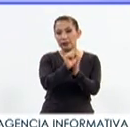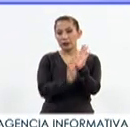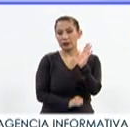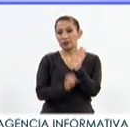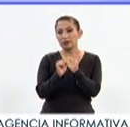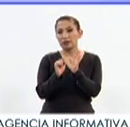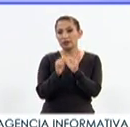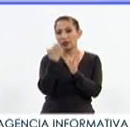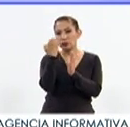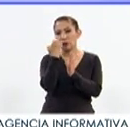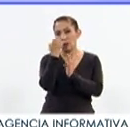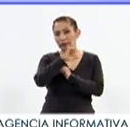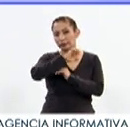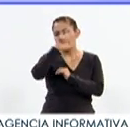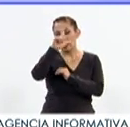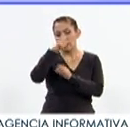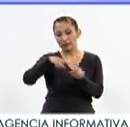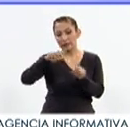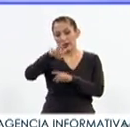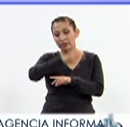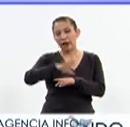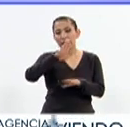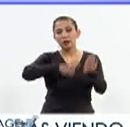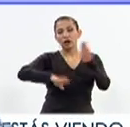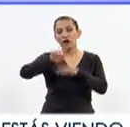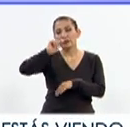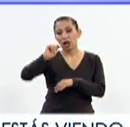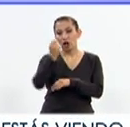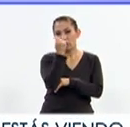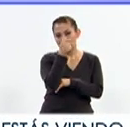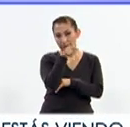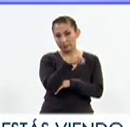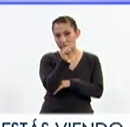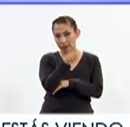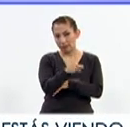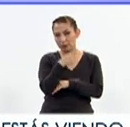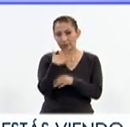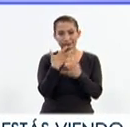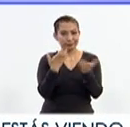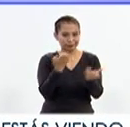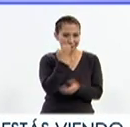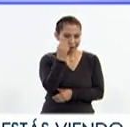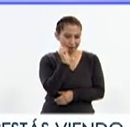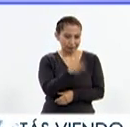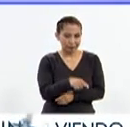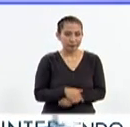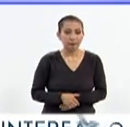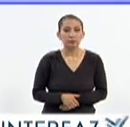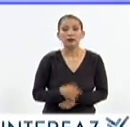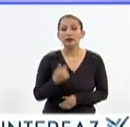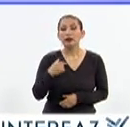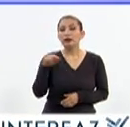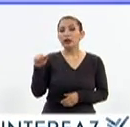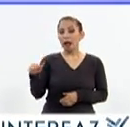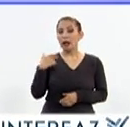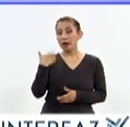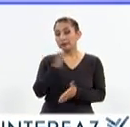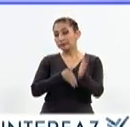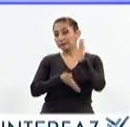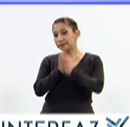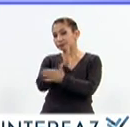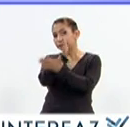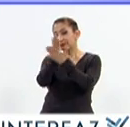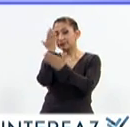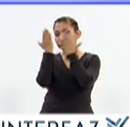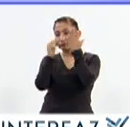en la Unidad Profesional Interdisciplinaria de Biotecnología, precisamente esta gran casa de estudios. Y bueno, quien se fue a